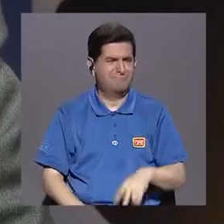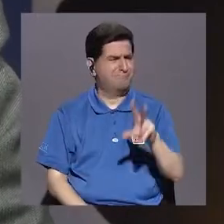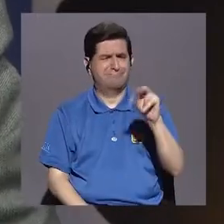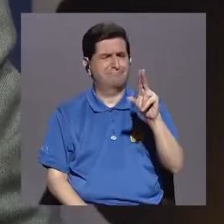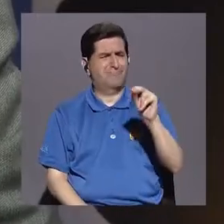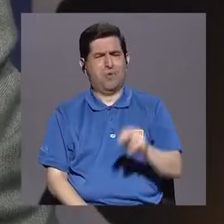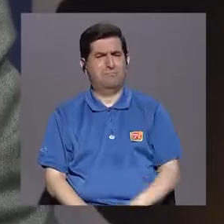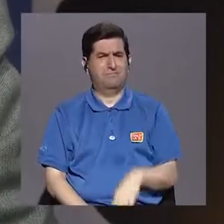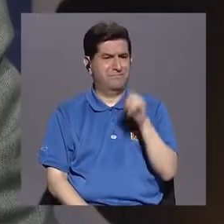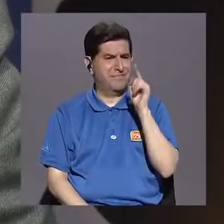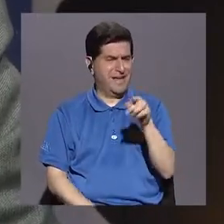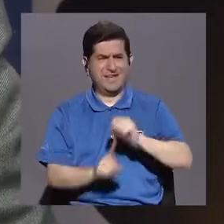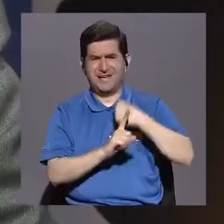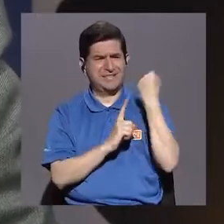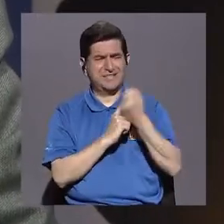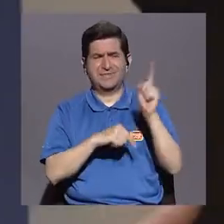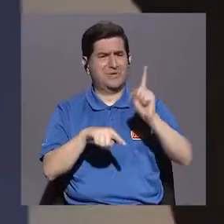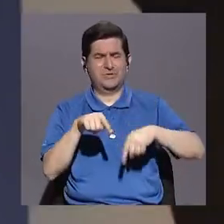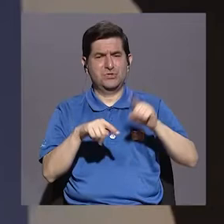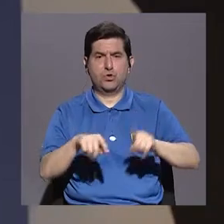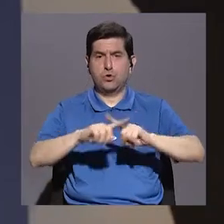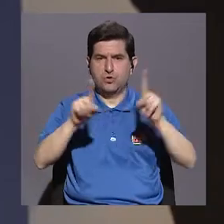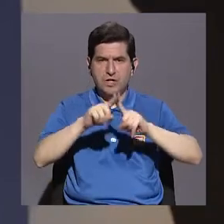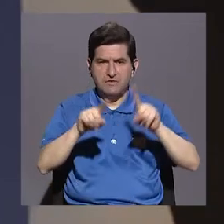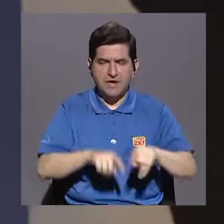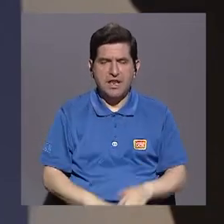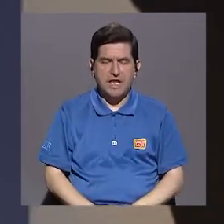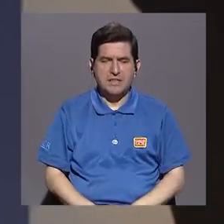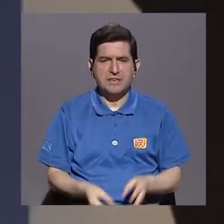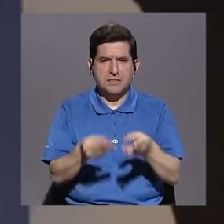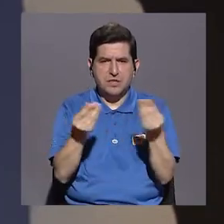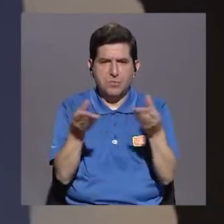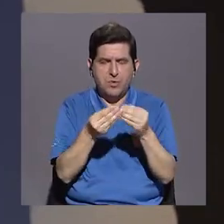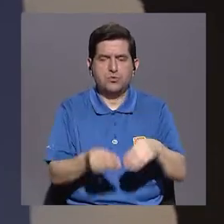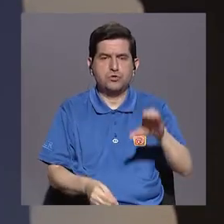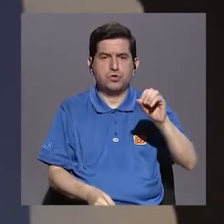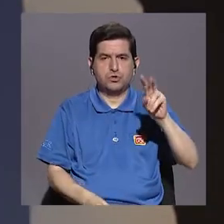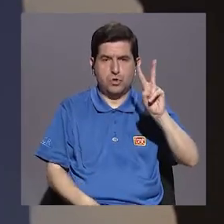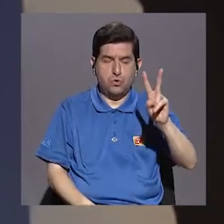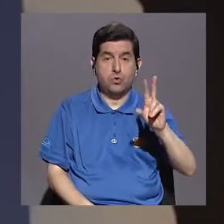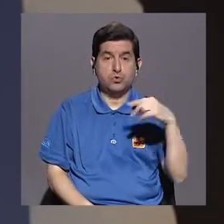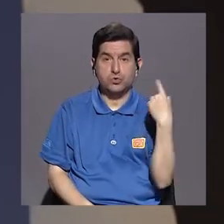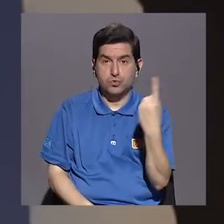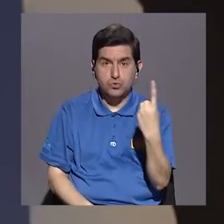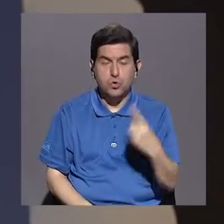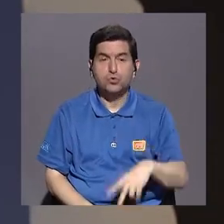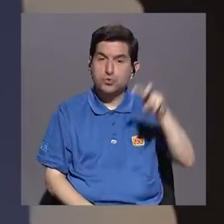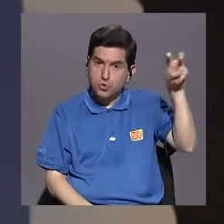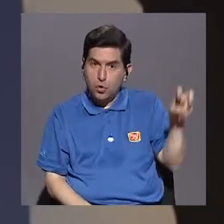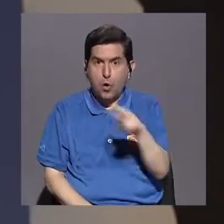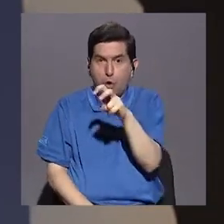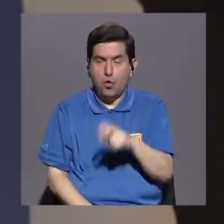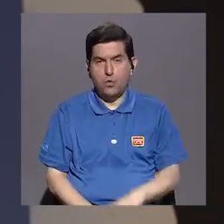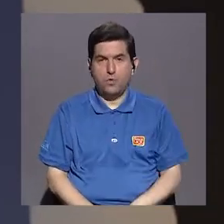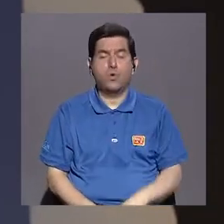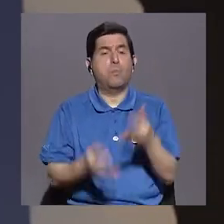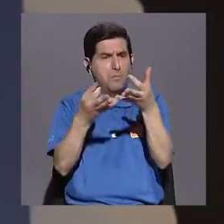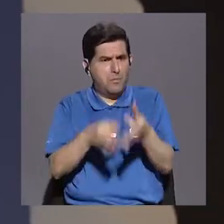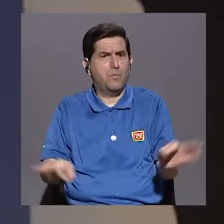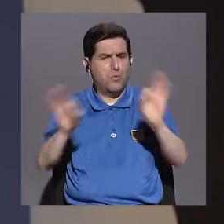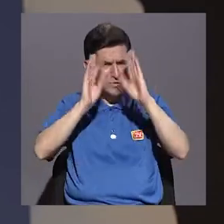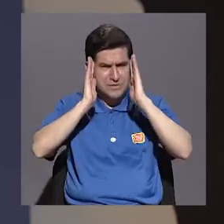tal cosa no hay diferentes fuentes de producción de co2 no solamente si el transporte porque se le da mucha importancia